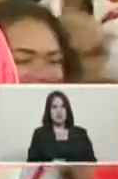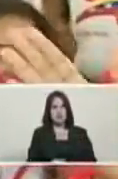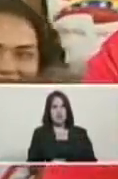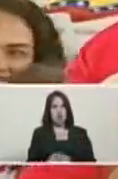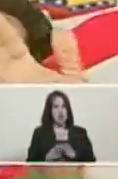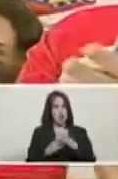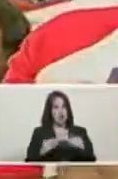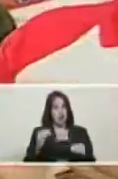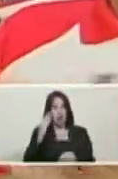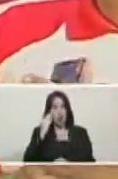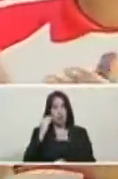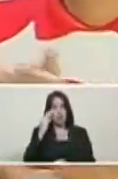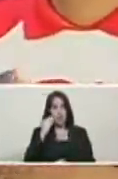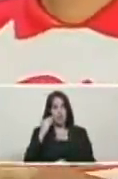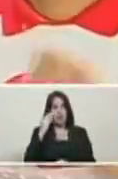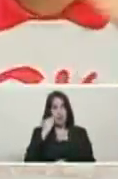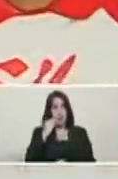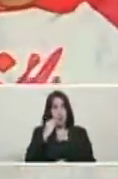Experiencia, ¿no?